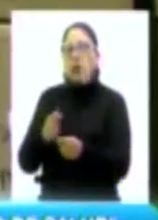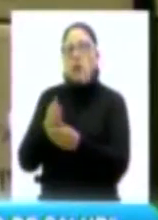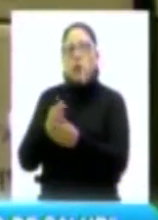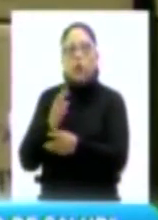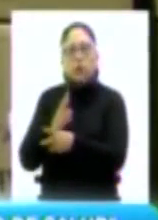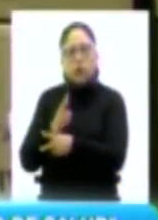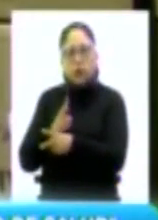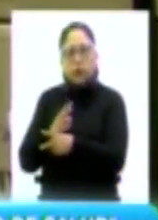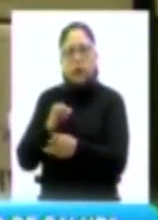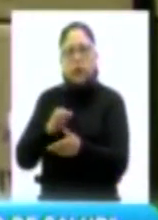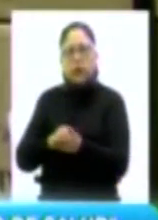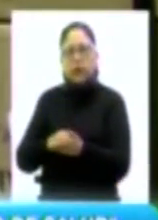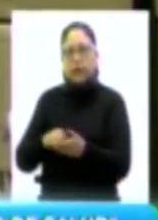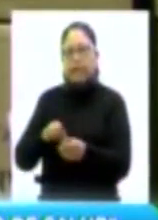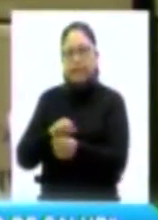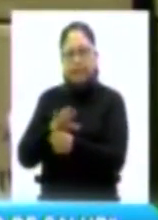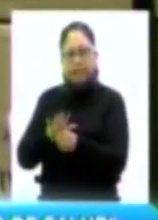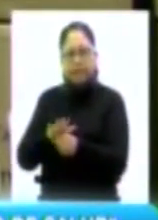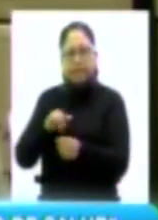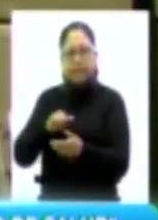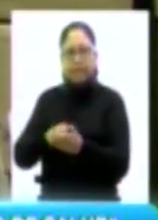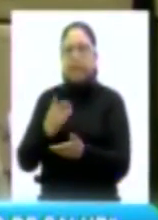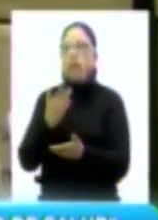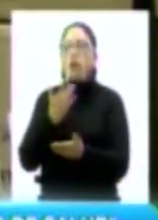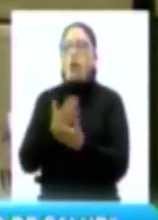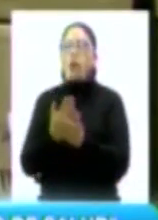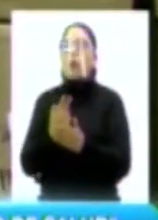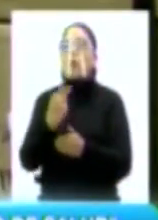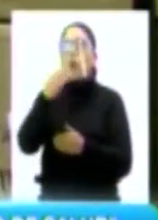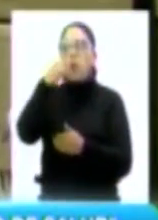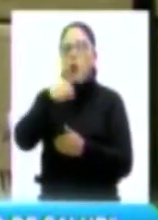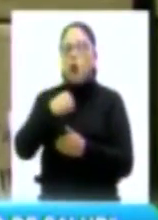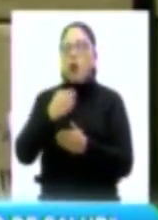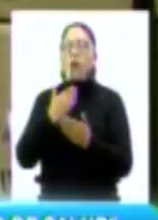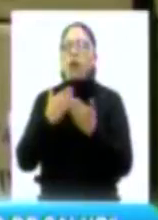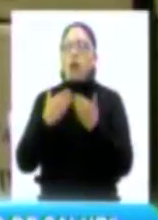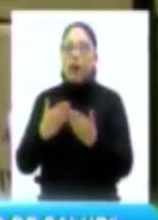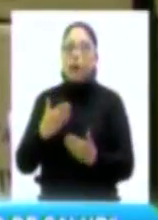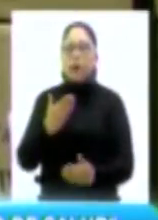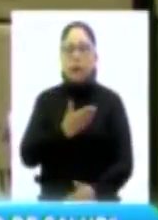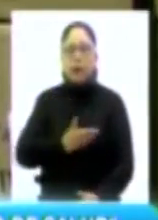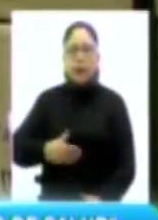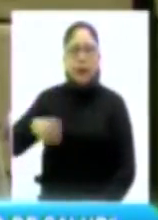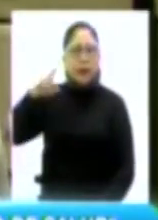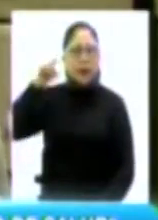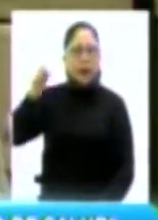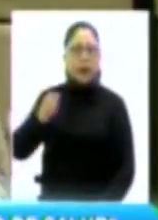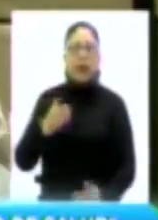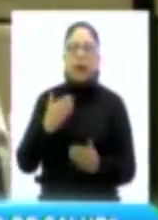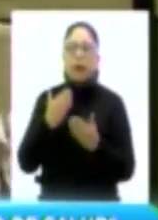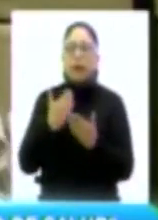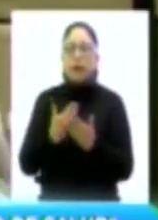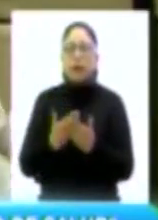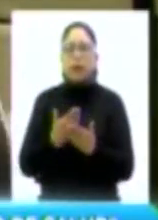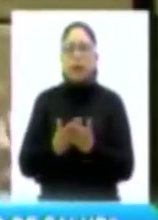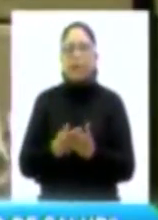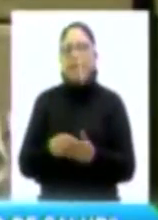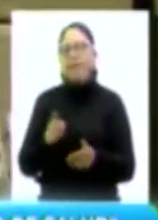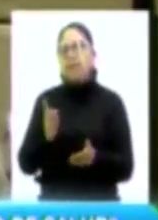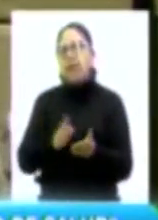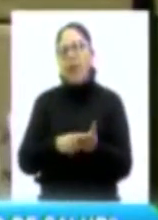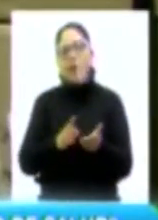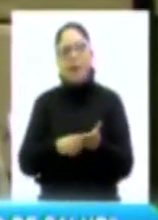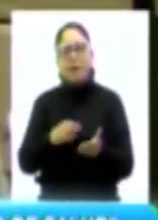las características que tiene esta prueba, que gracias al presidente las tenemos ahora en